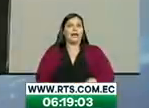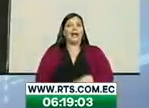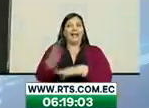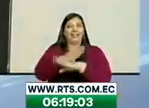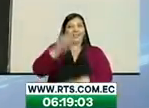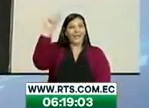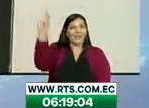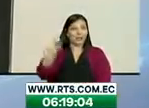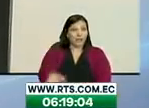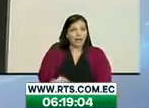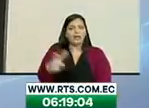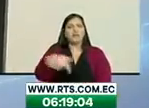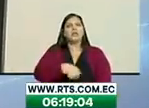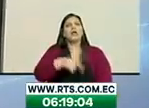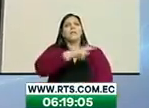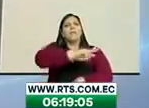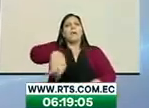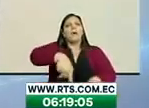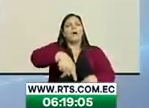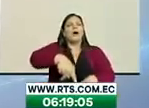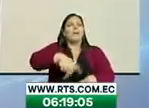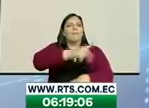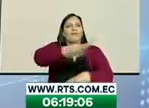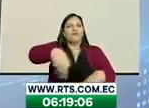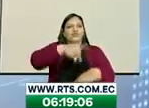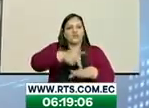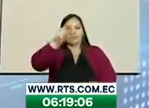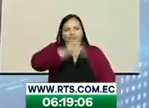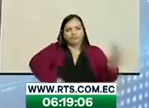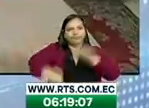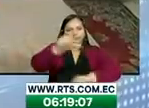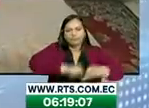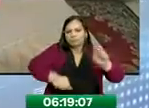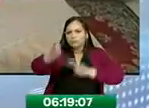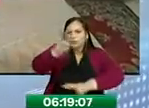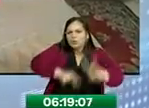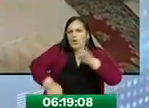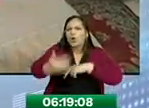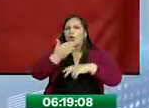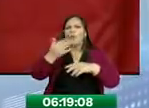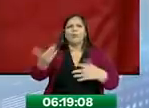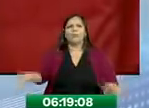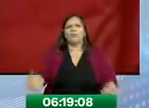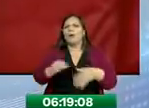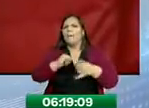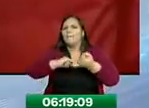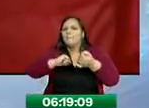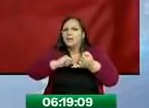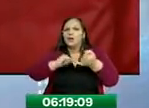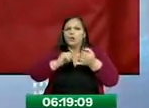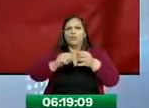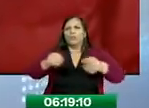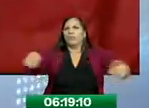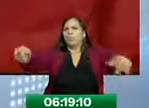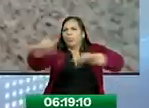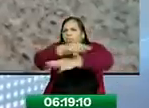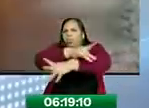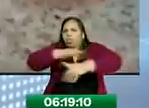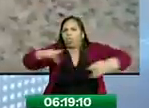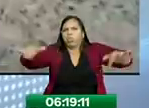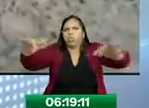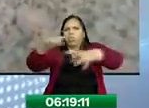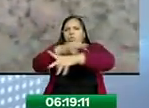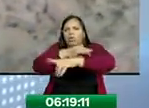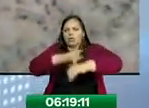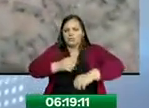que sí, el virus puede sobrevivir en el asfalto o en los zapatos, pero tiene una carga viral más baja y que dificulta un poco más el contagio. Entonces,